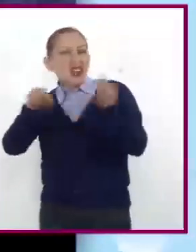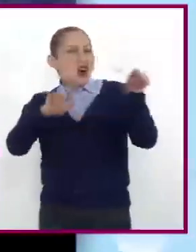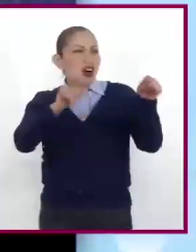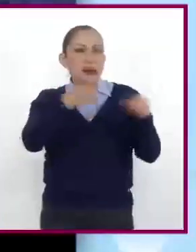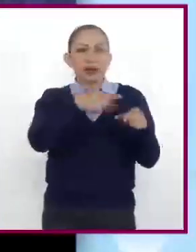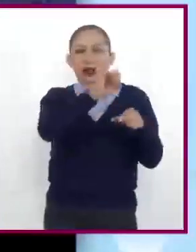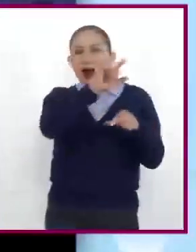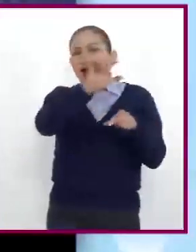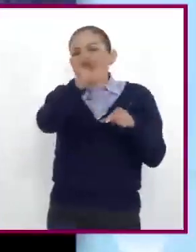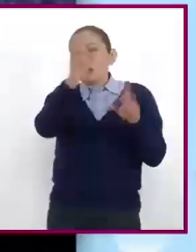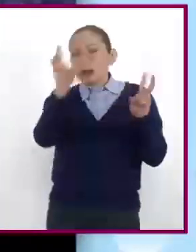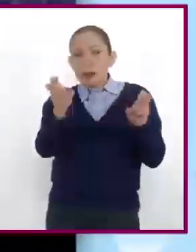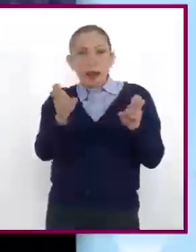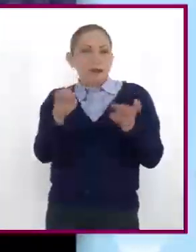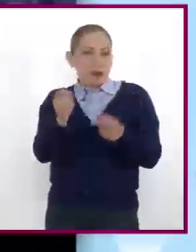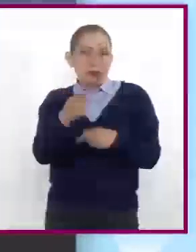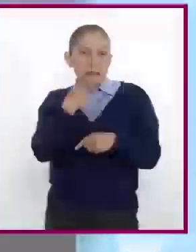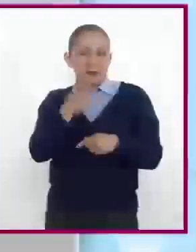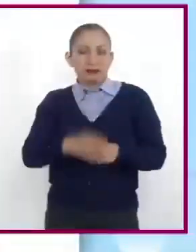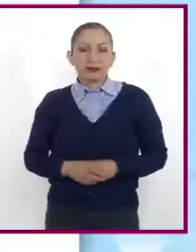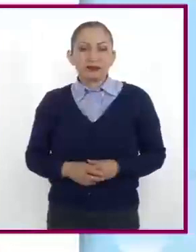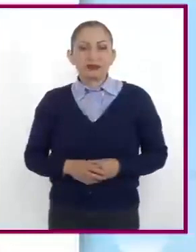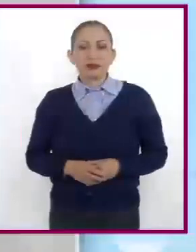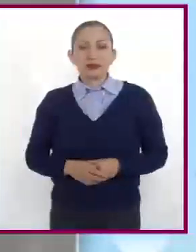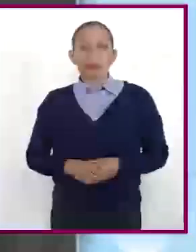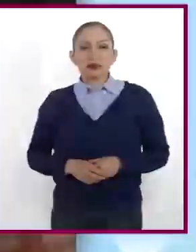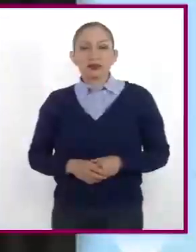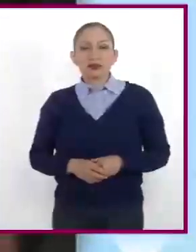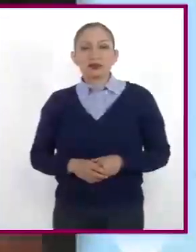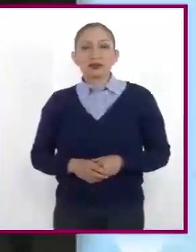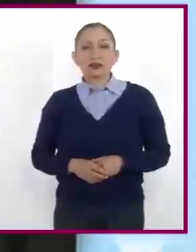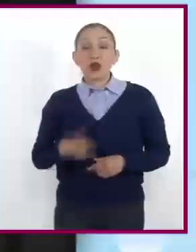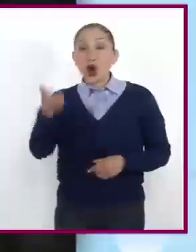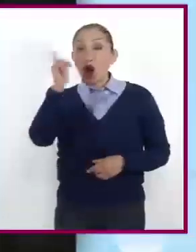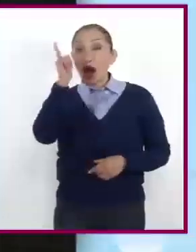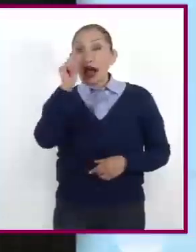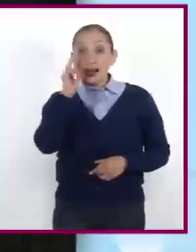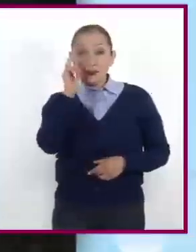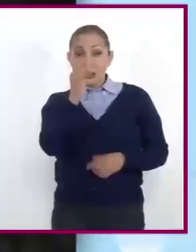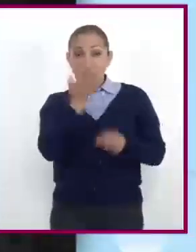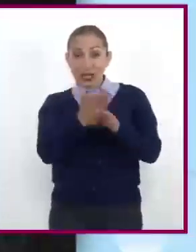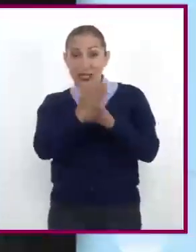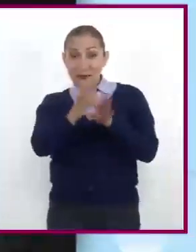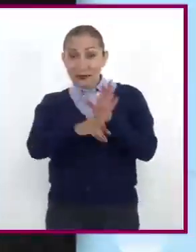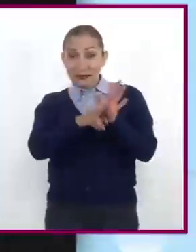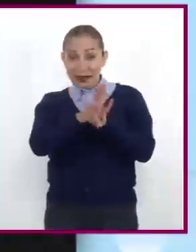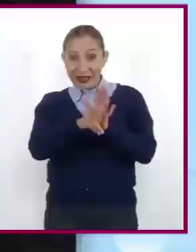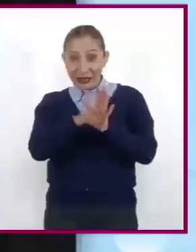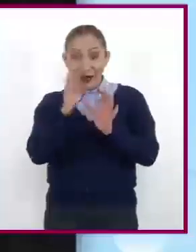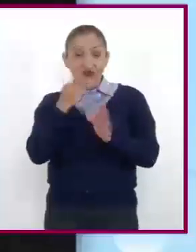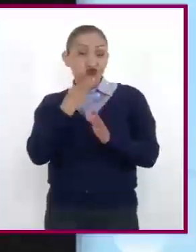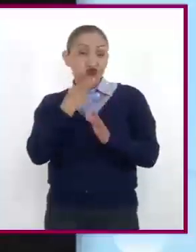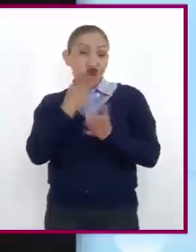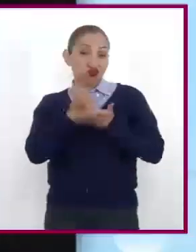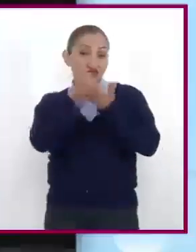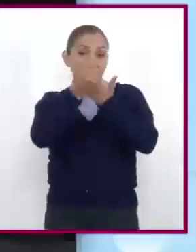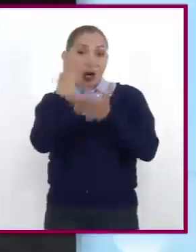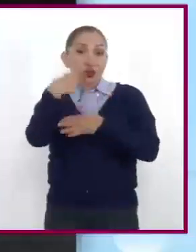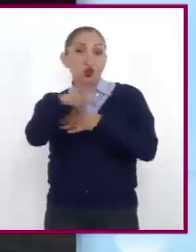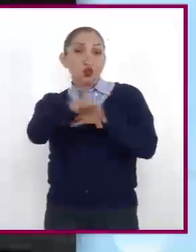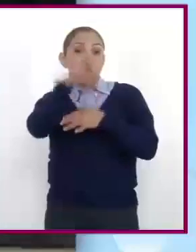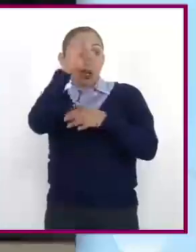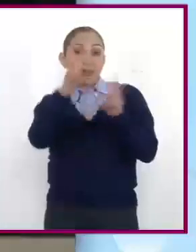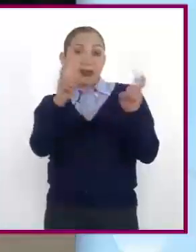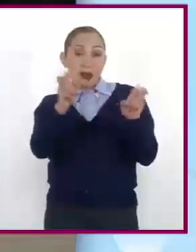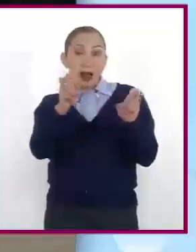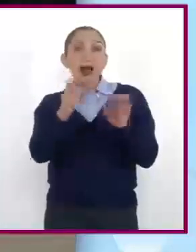que está especializado en un tema sobre el que se está hablando. Espero que lo visto en el programa les sea útil para la elección de su